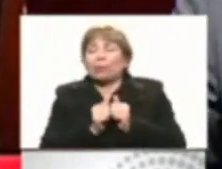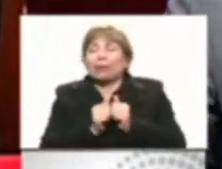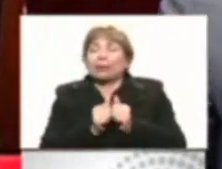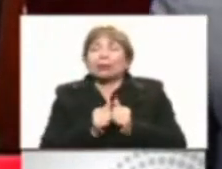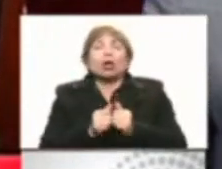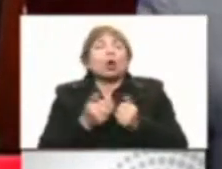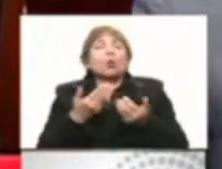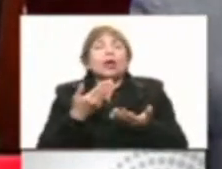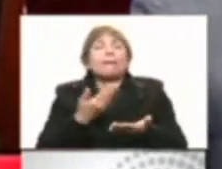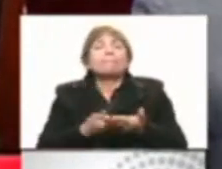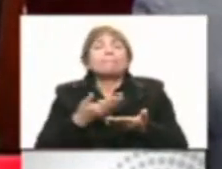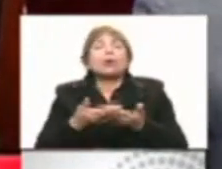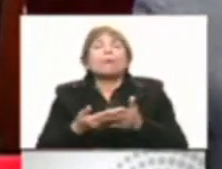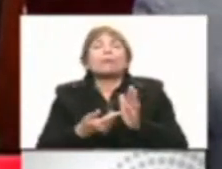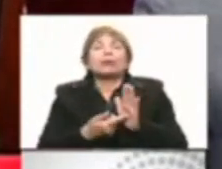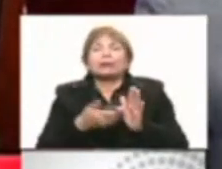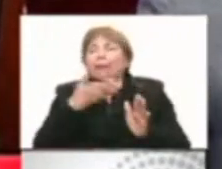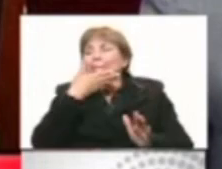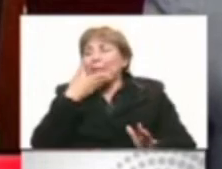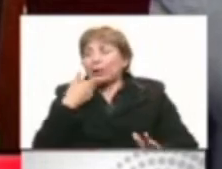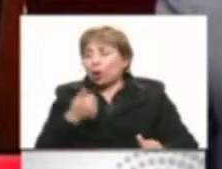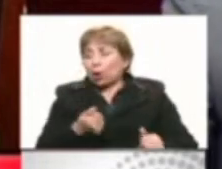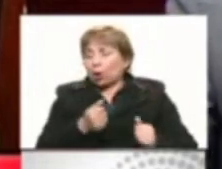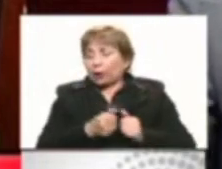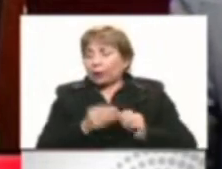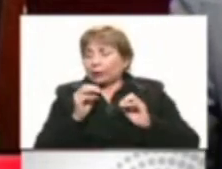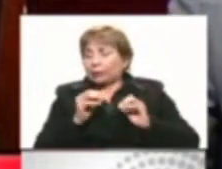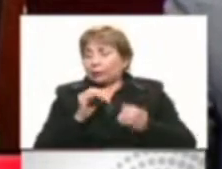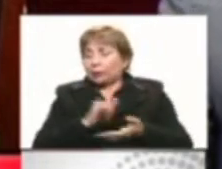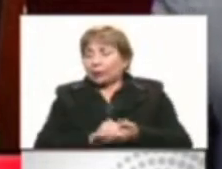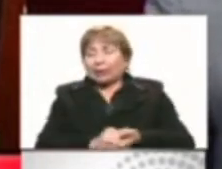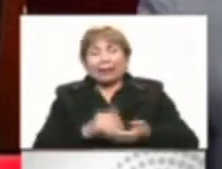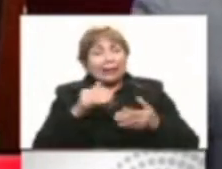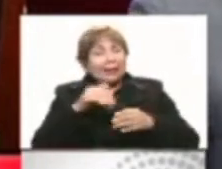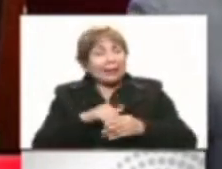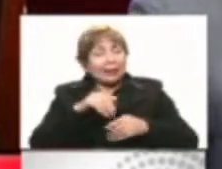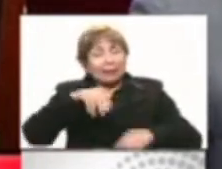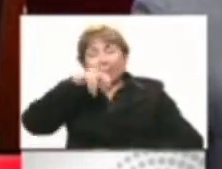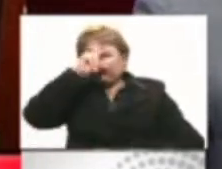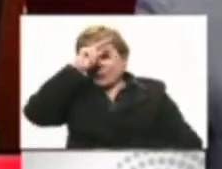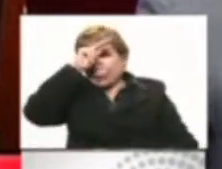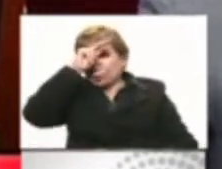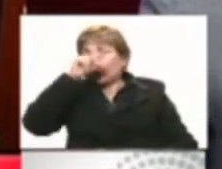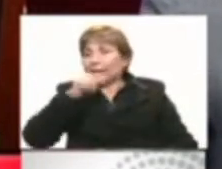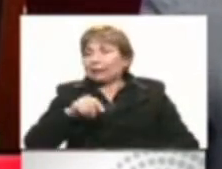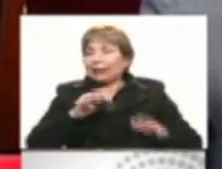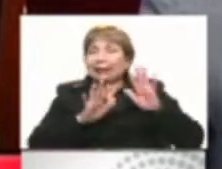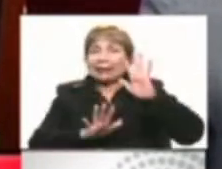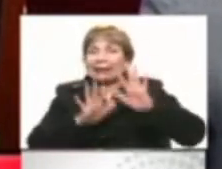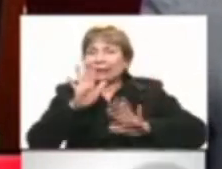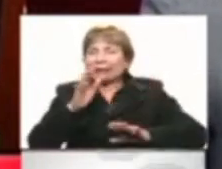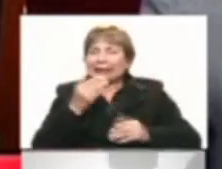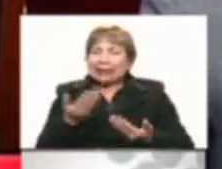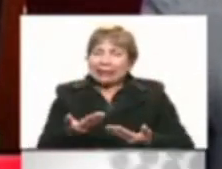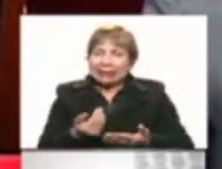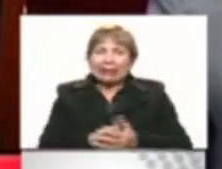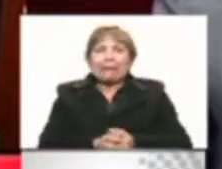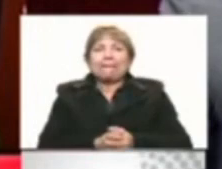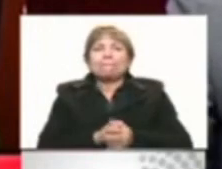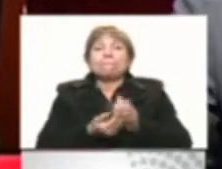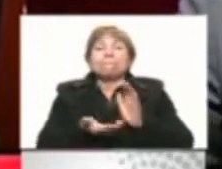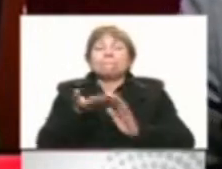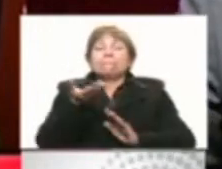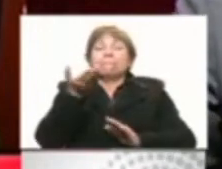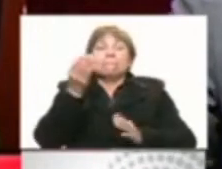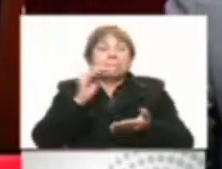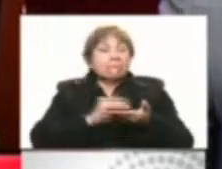estamos programando y planteando una propuesta de mejora de la presión tributaria. La presión tributaria en el Perú ahorita está en 15,5% del PBI, ha subido.